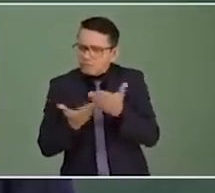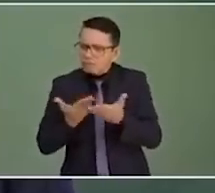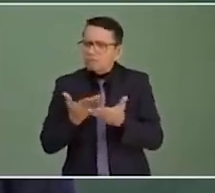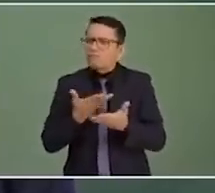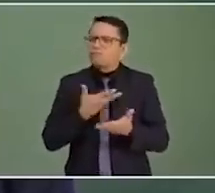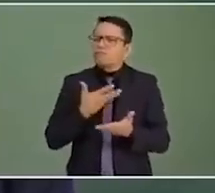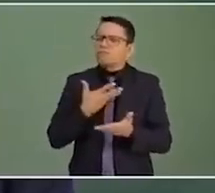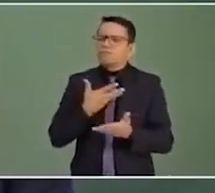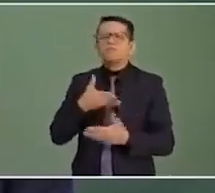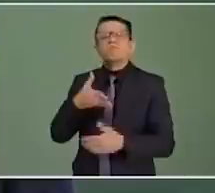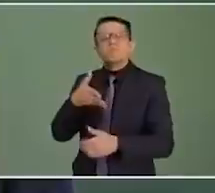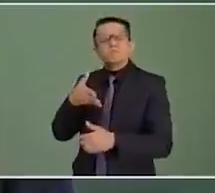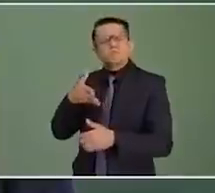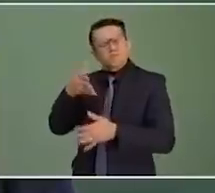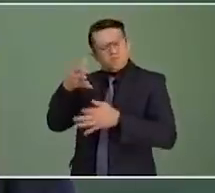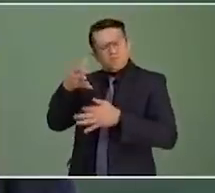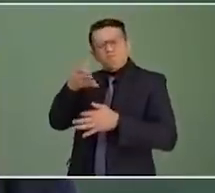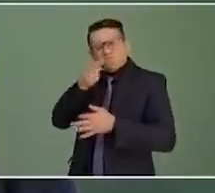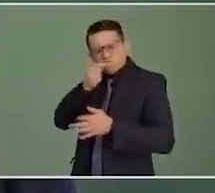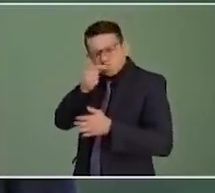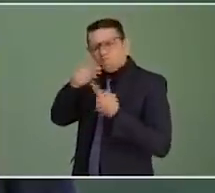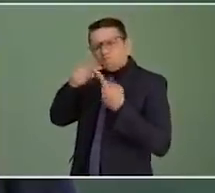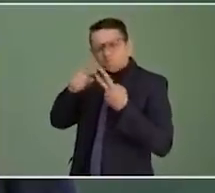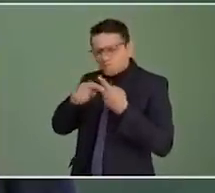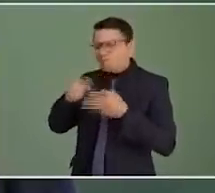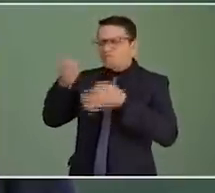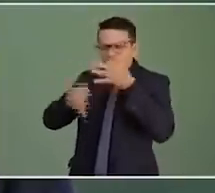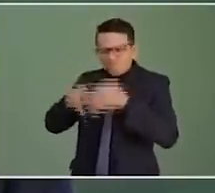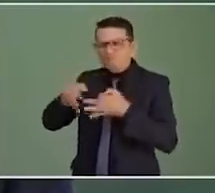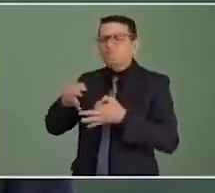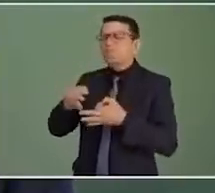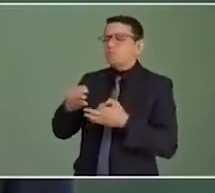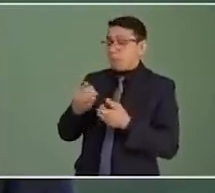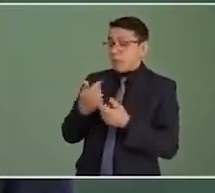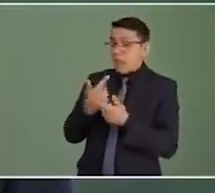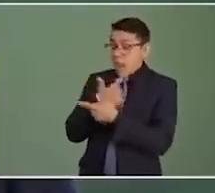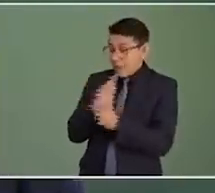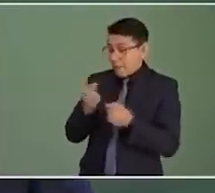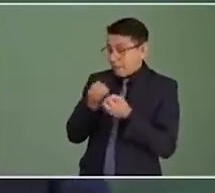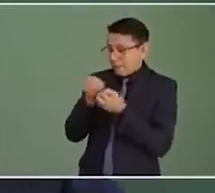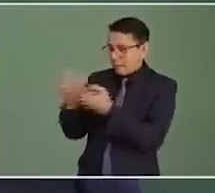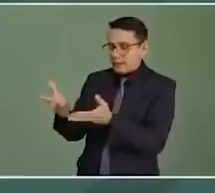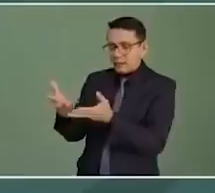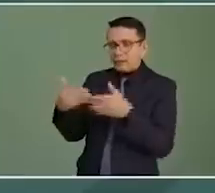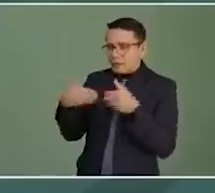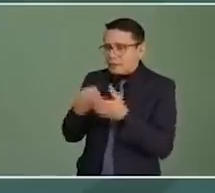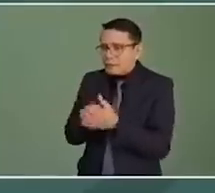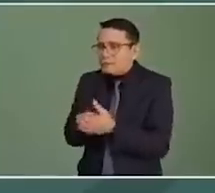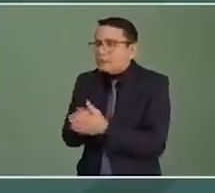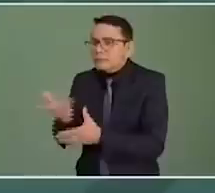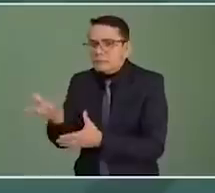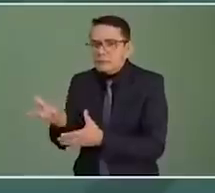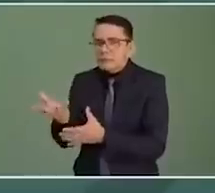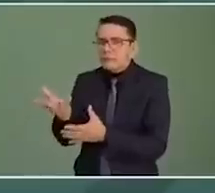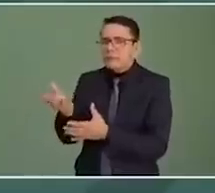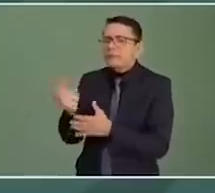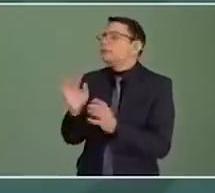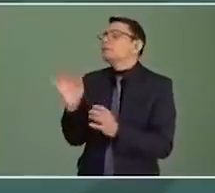judicial de libertades que se conceden sí